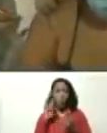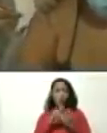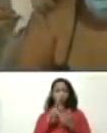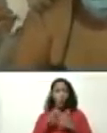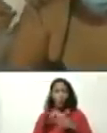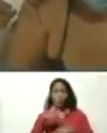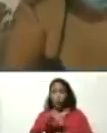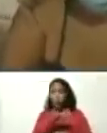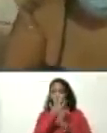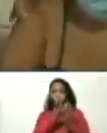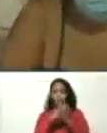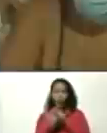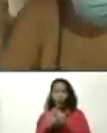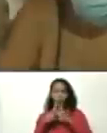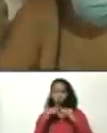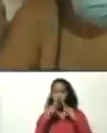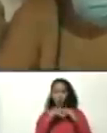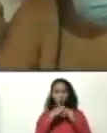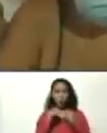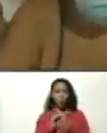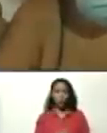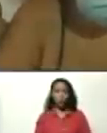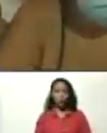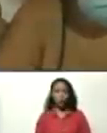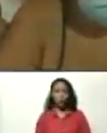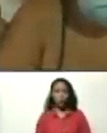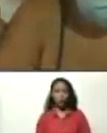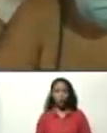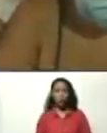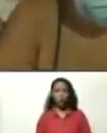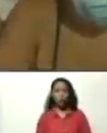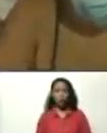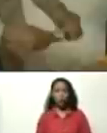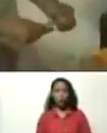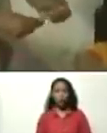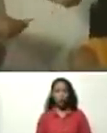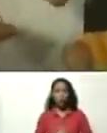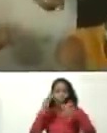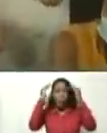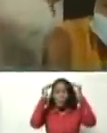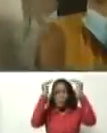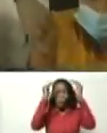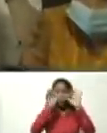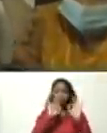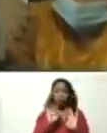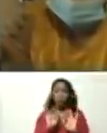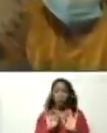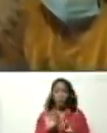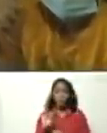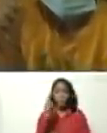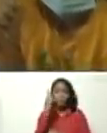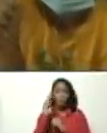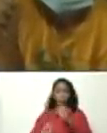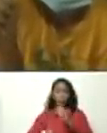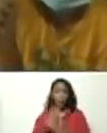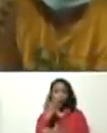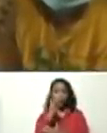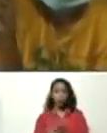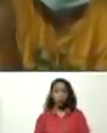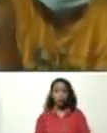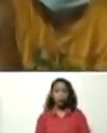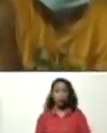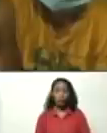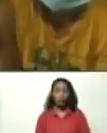todos esos barrios, todos. Los Sin Techo, Primero de Mayo,